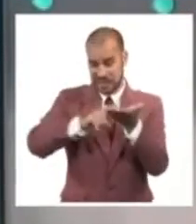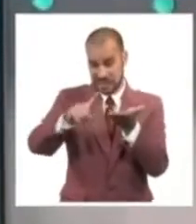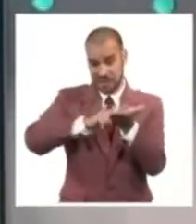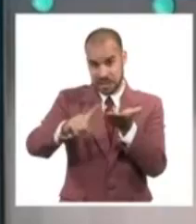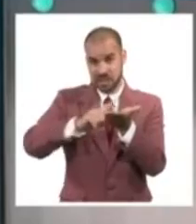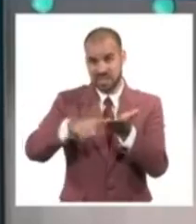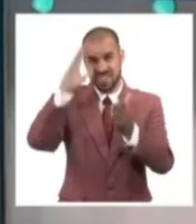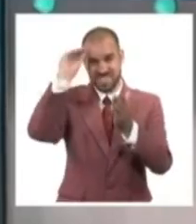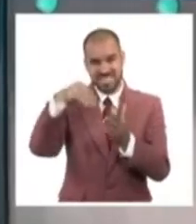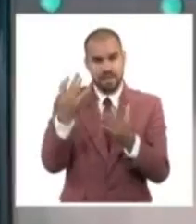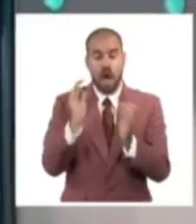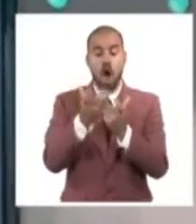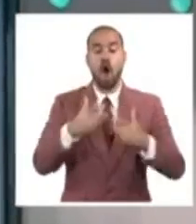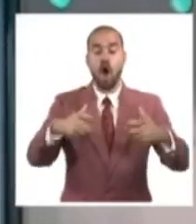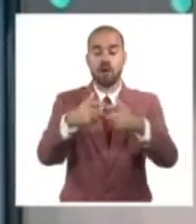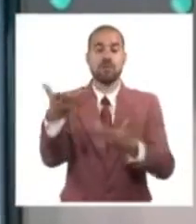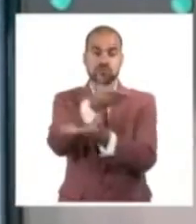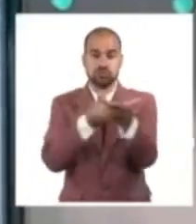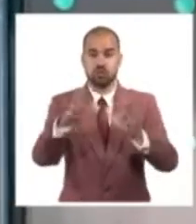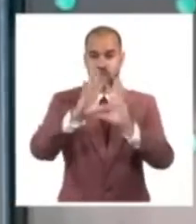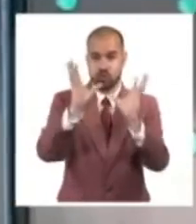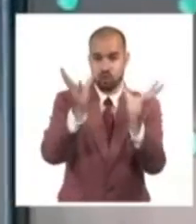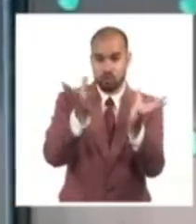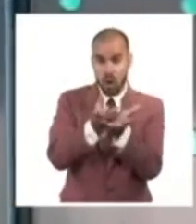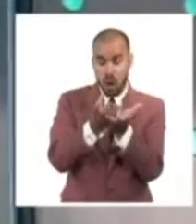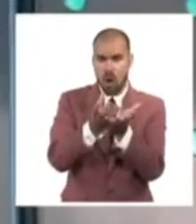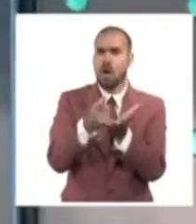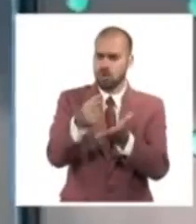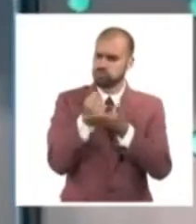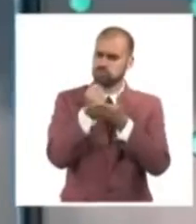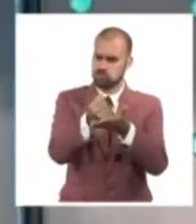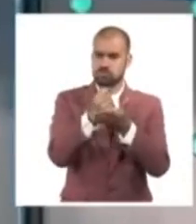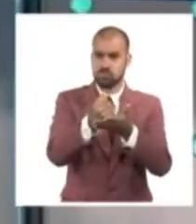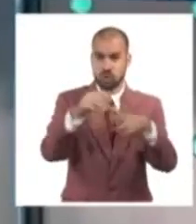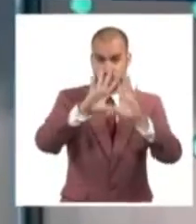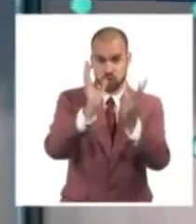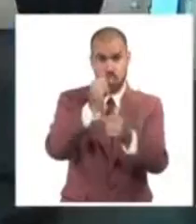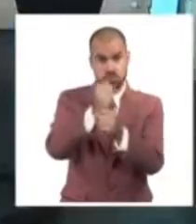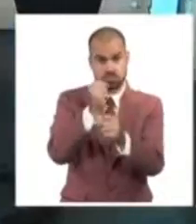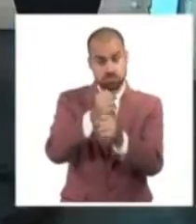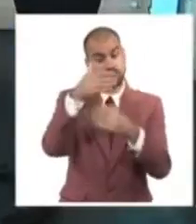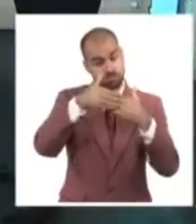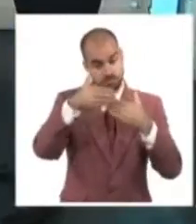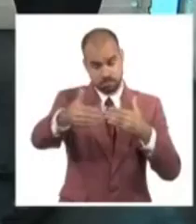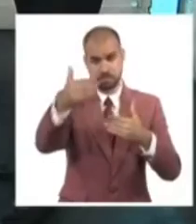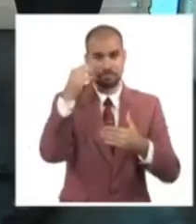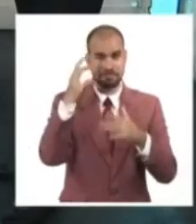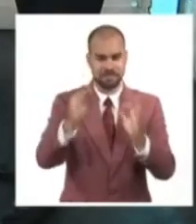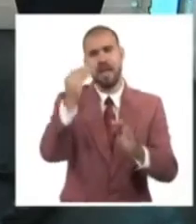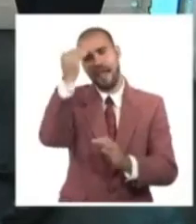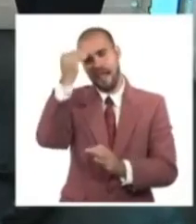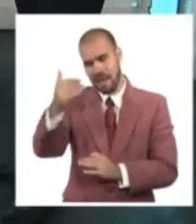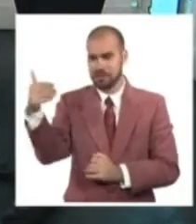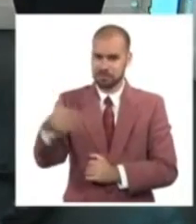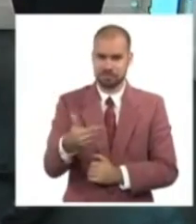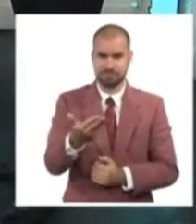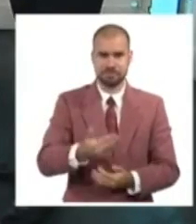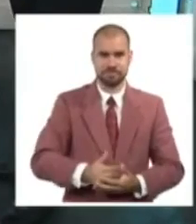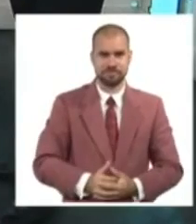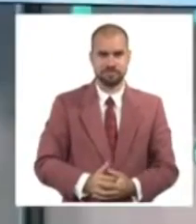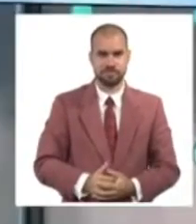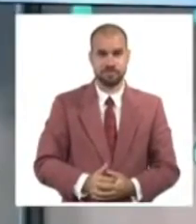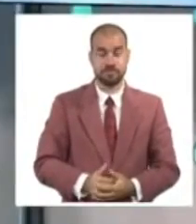los debates del Congreso, que sin dudas aportarán en todos estos retos que usted ha comentado aquí. Gracias, presidente. Así será, muchas gracias a usted, don Bertico.